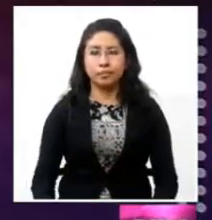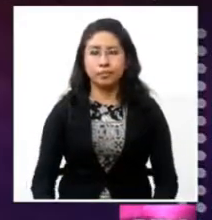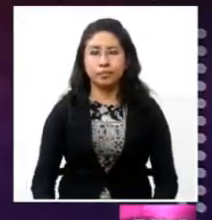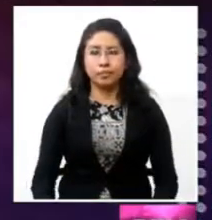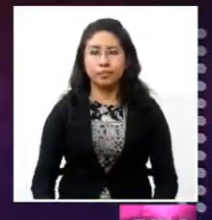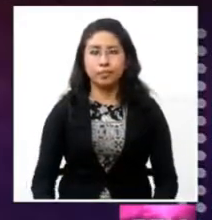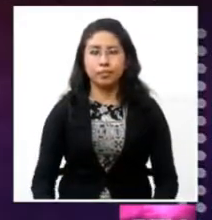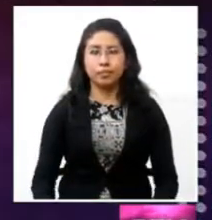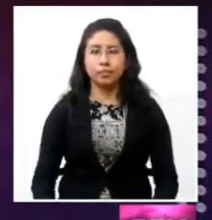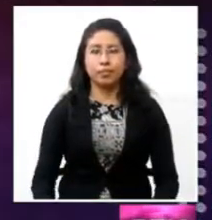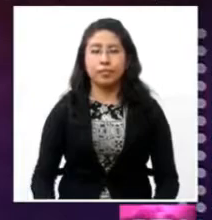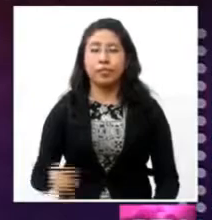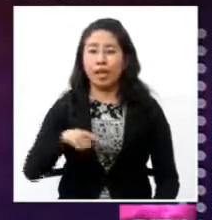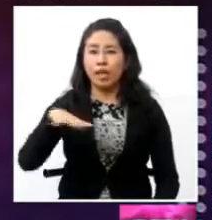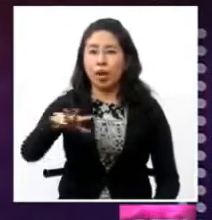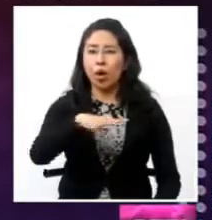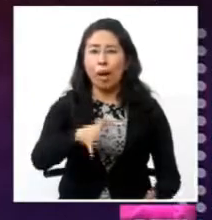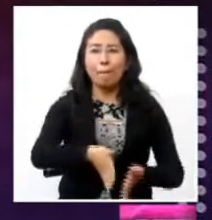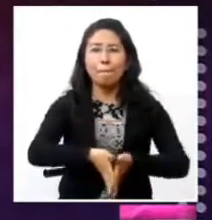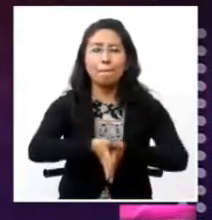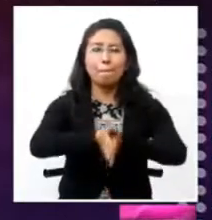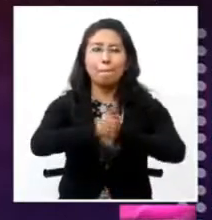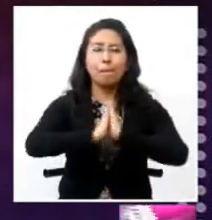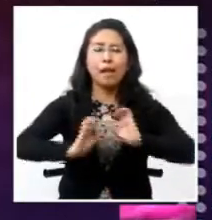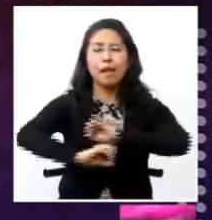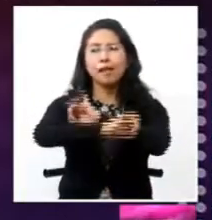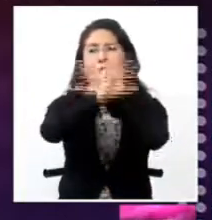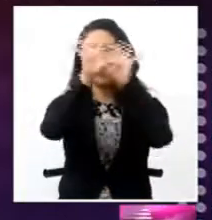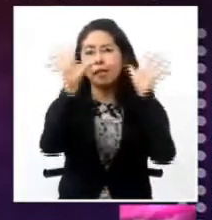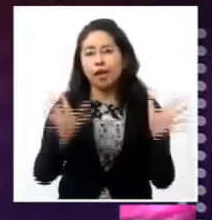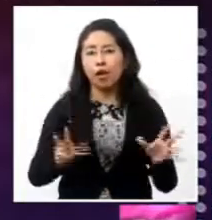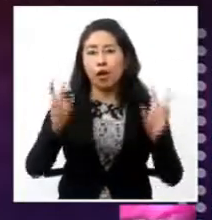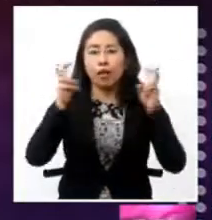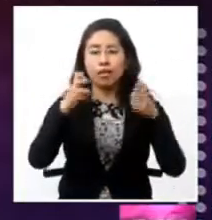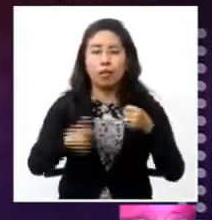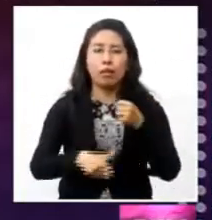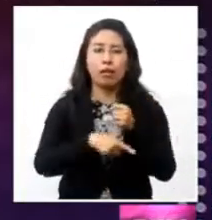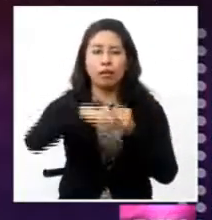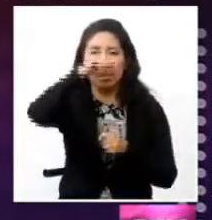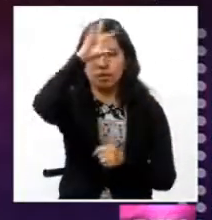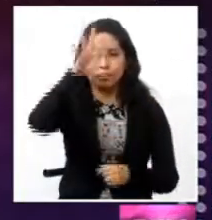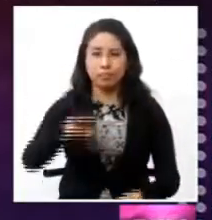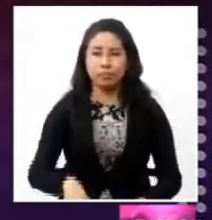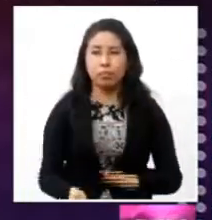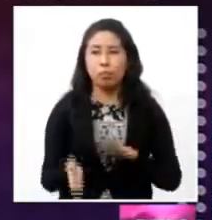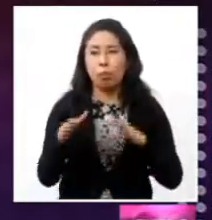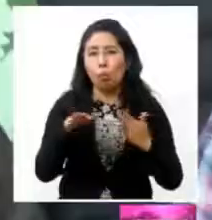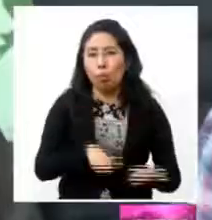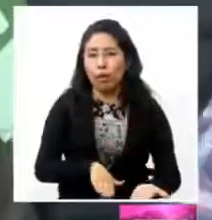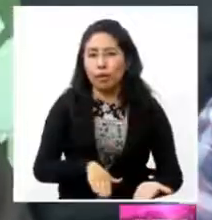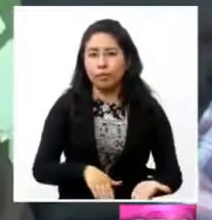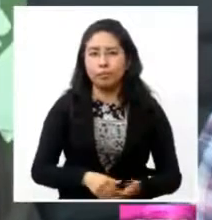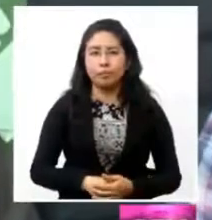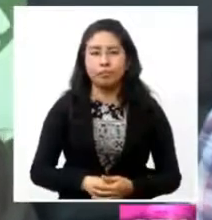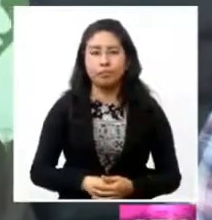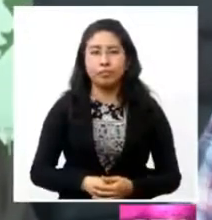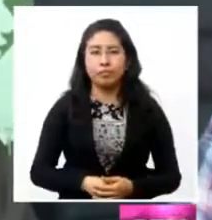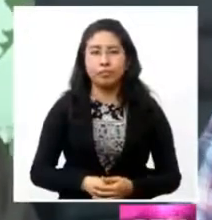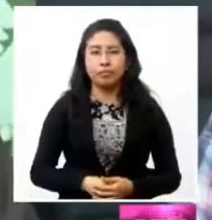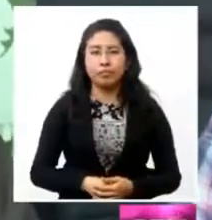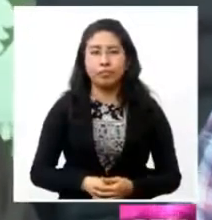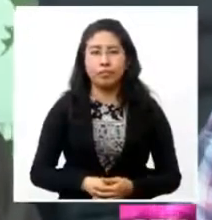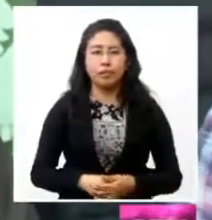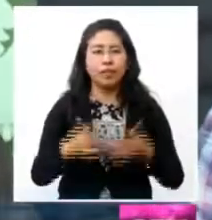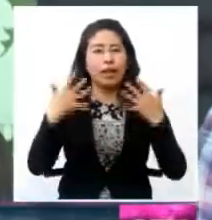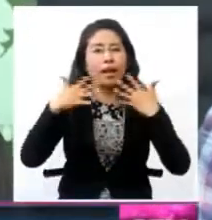A propósito de este sector, están pidiendo el esclarecimiento del caso Orlando Gutiérrez. El Ministerio Público ya ha hecho